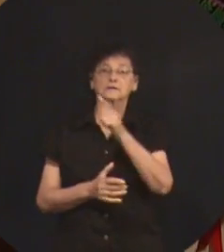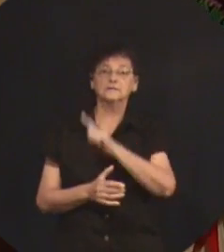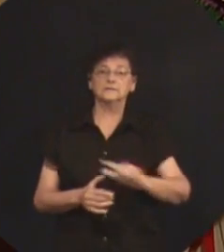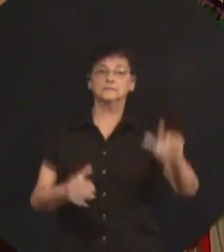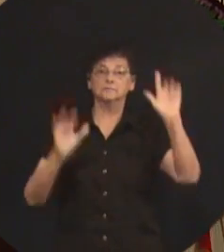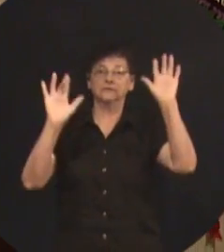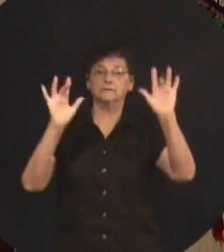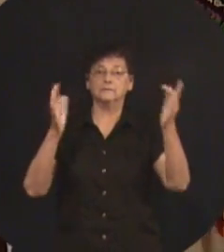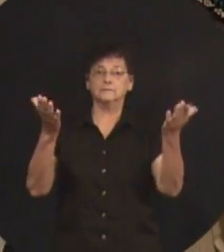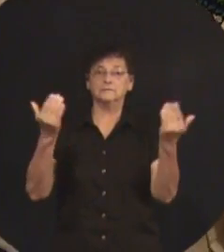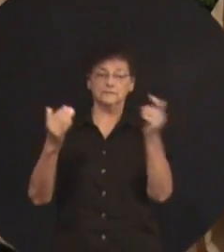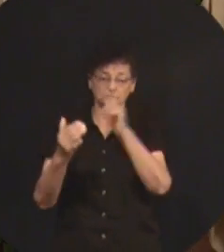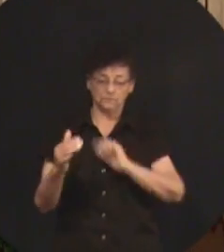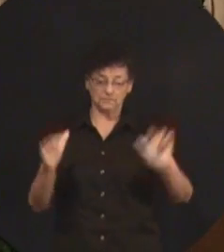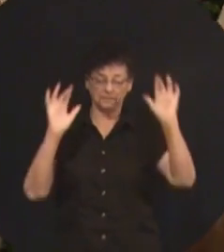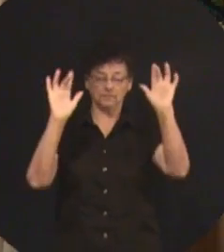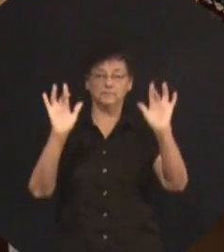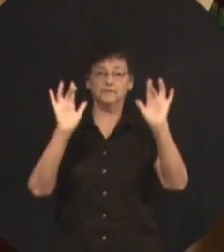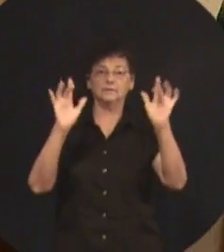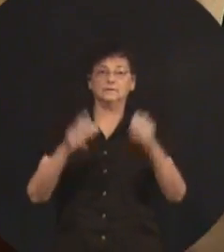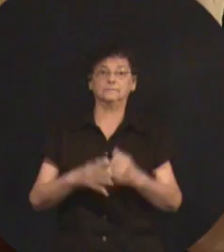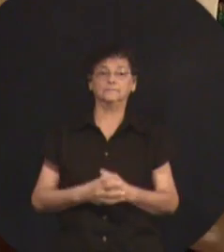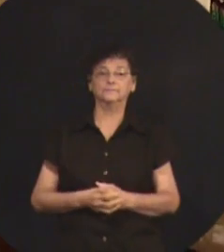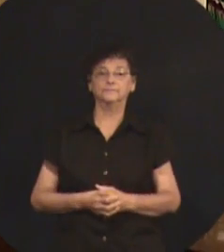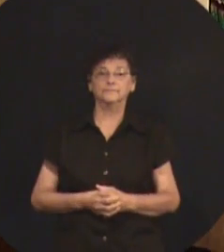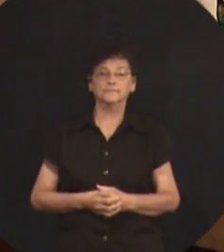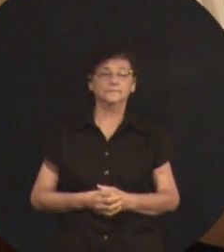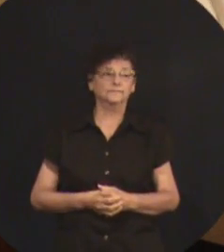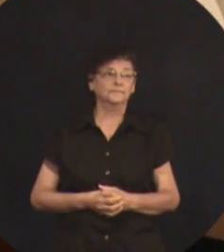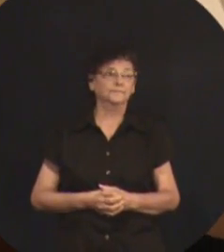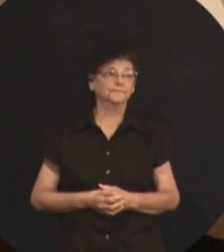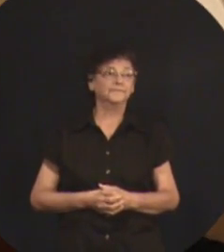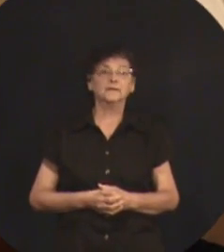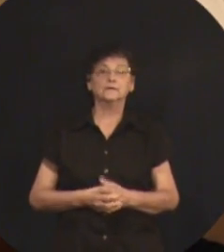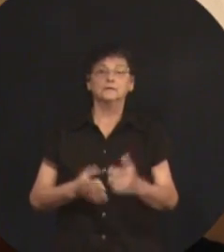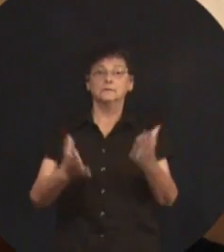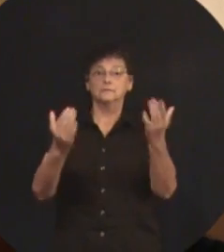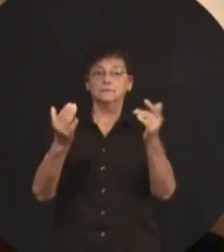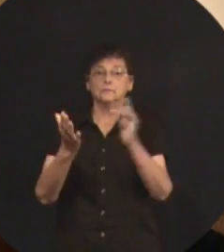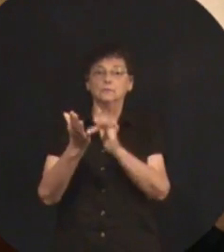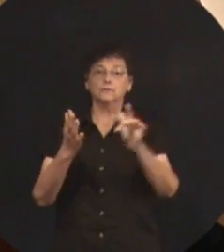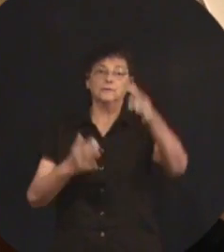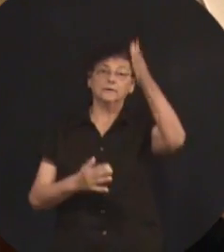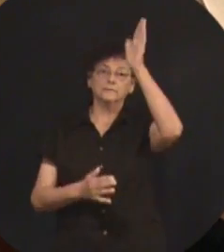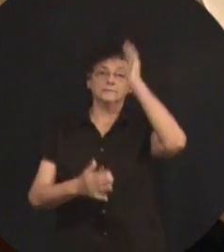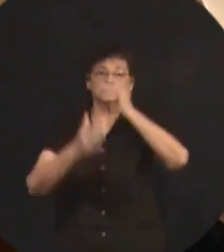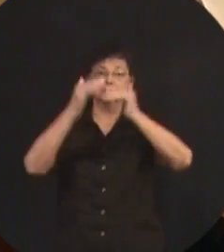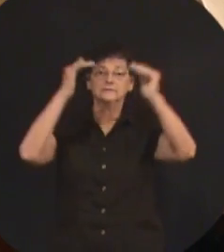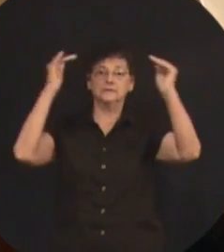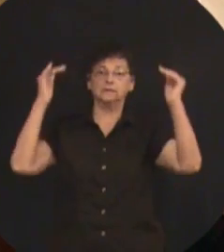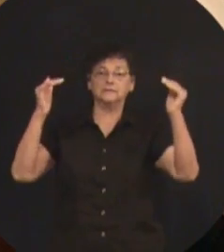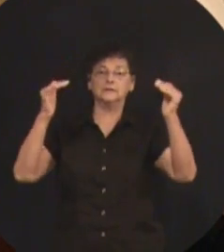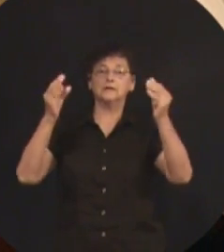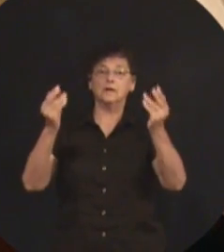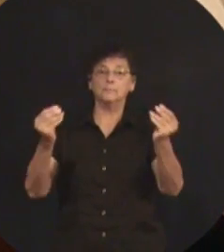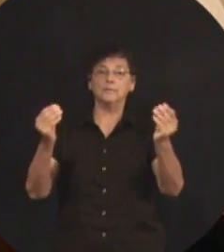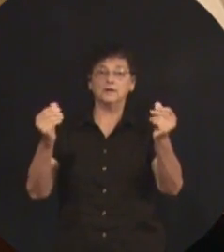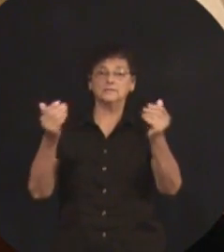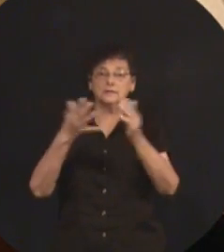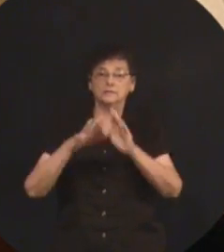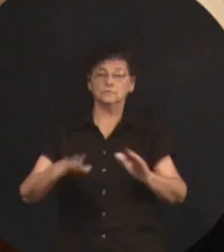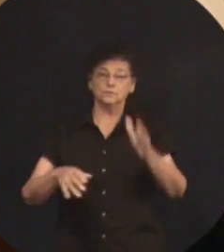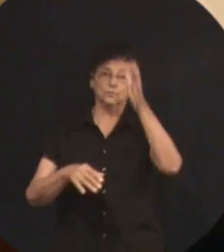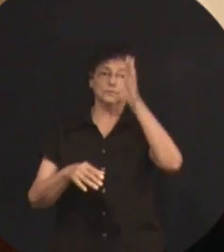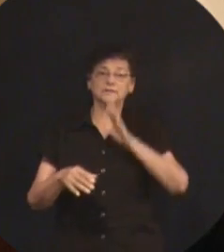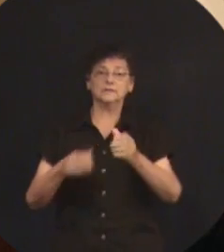Señor, ten piedad. Señor, ten piedad. Gloria a Dios en el cielo, y en la tierra paz